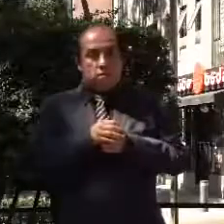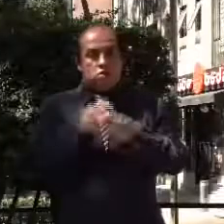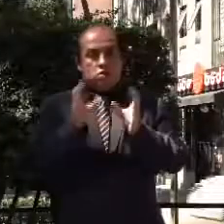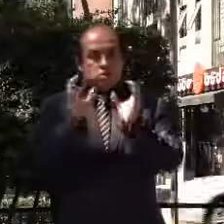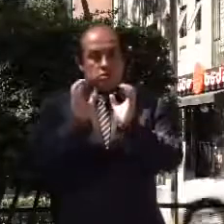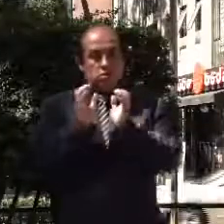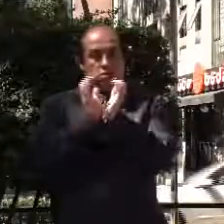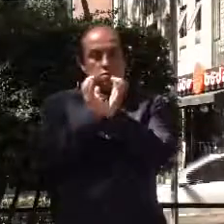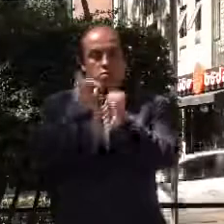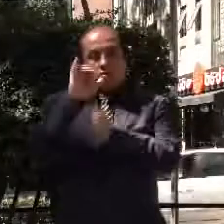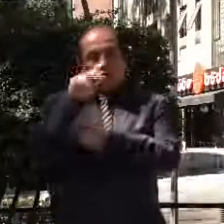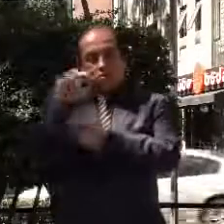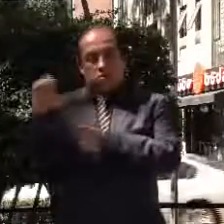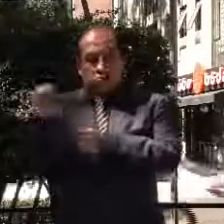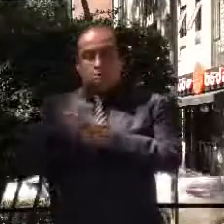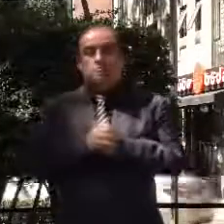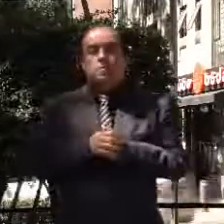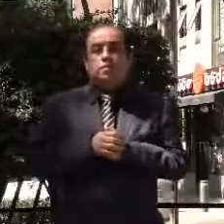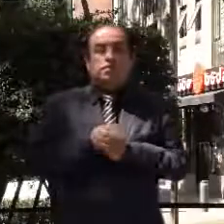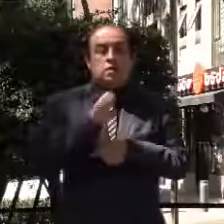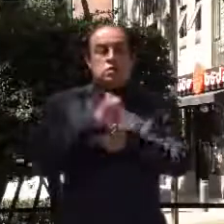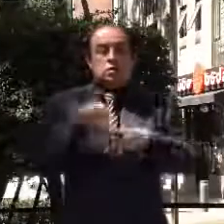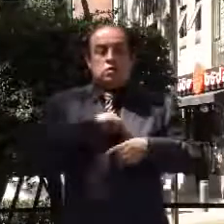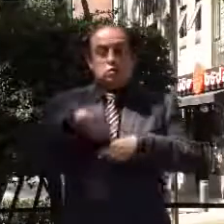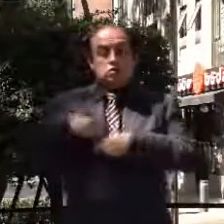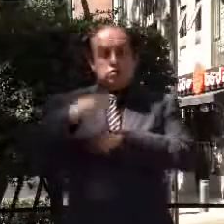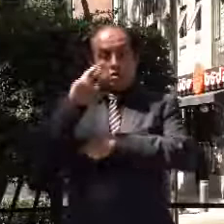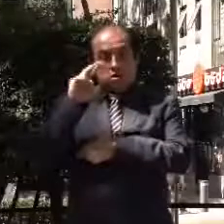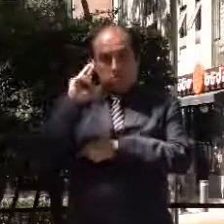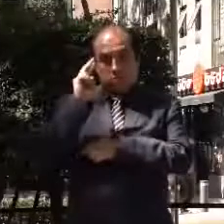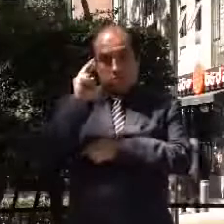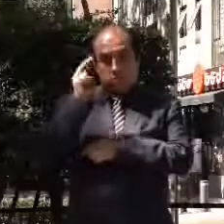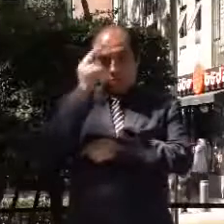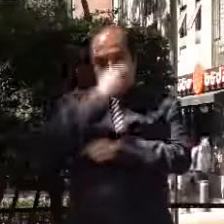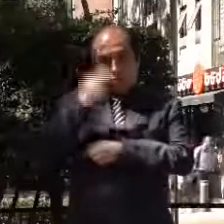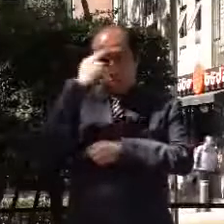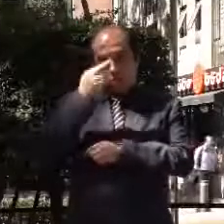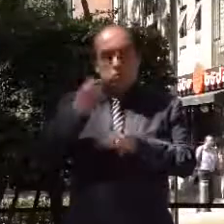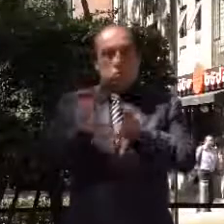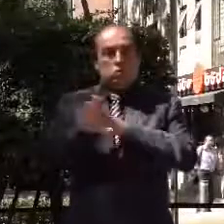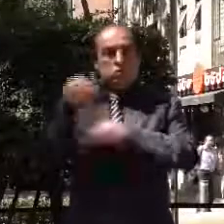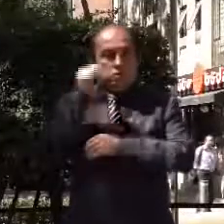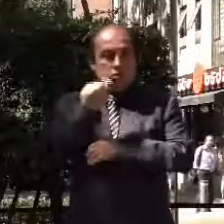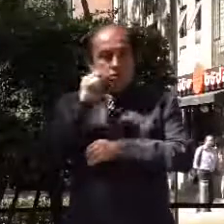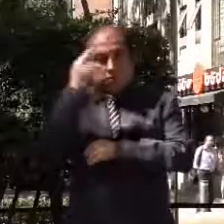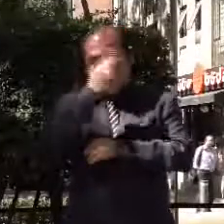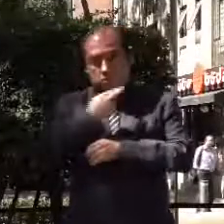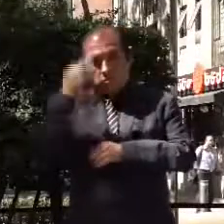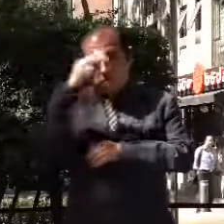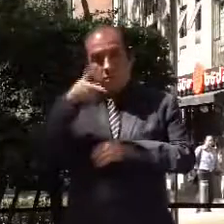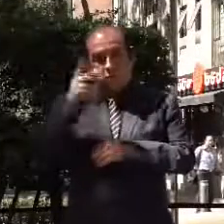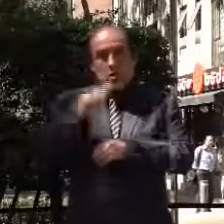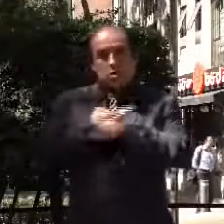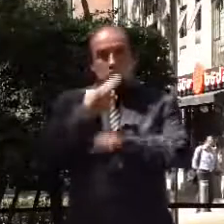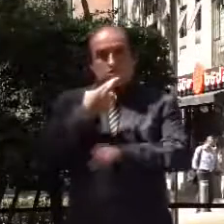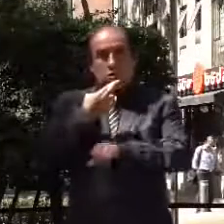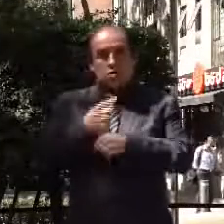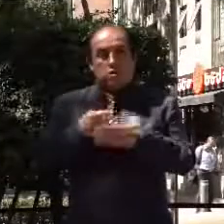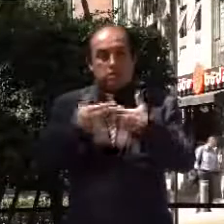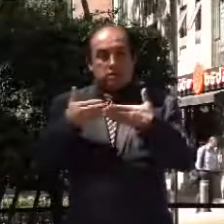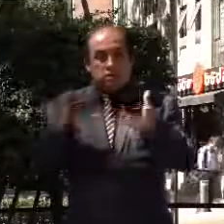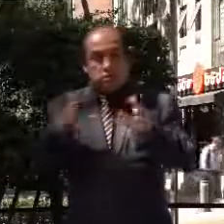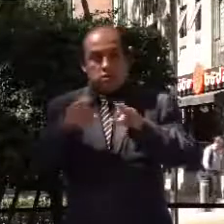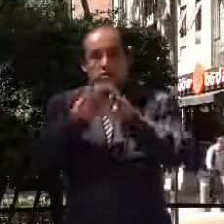aquel momento. Entonces, estamos revisando, como siempre se revisa, pero la mayoría de estas plazas fueron abiertas de